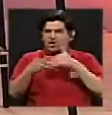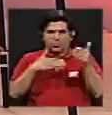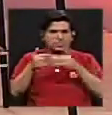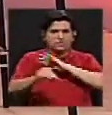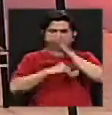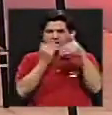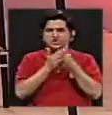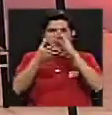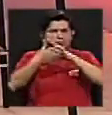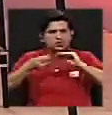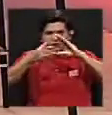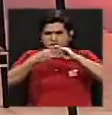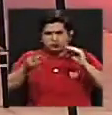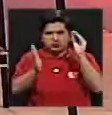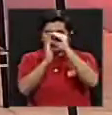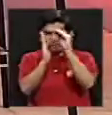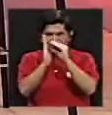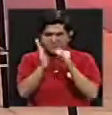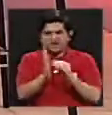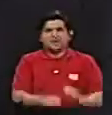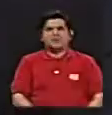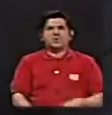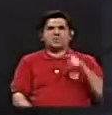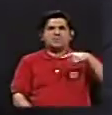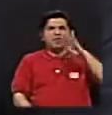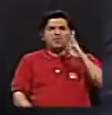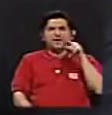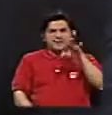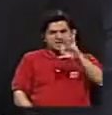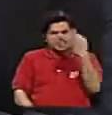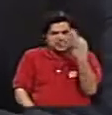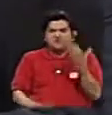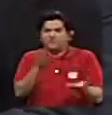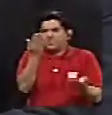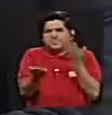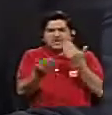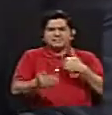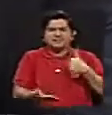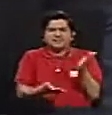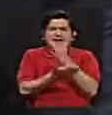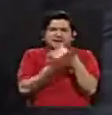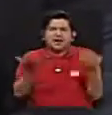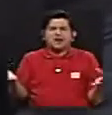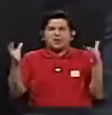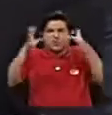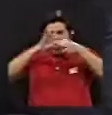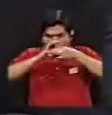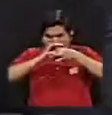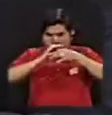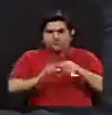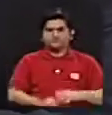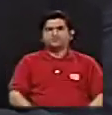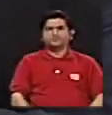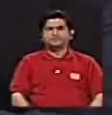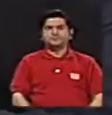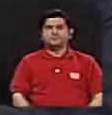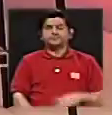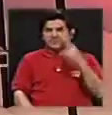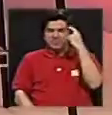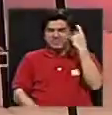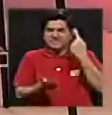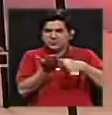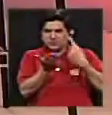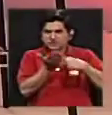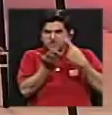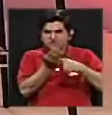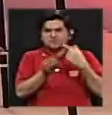las observaciones que hace. No, don Pablo, en ese sentido, digamos, ¿hay alguna conexión entre la disputa